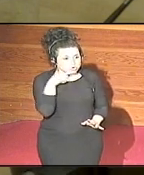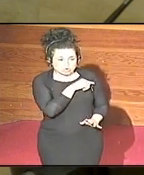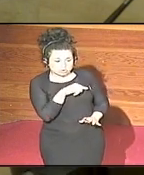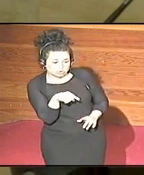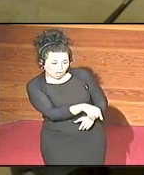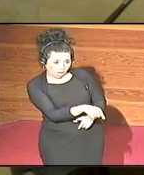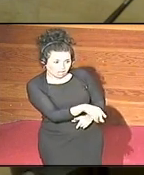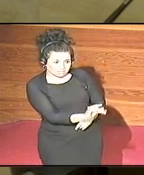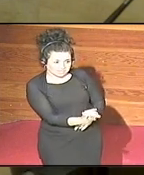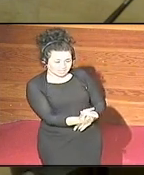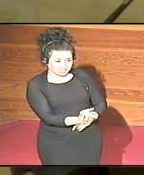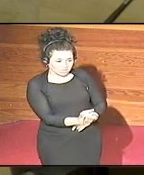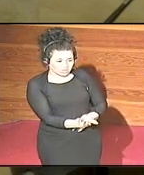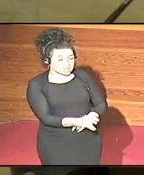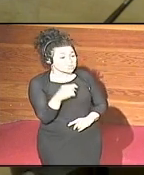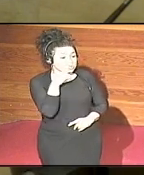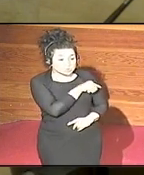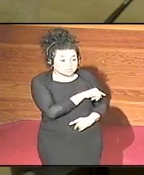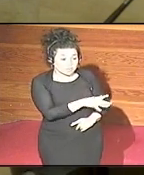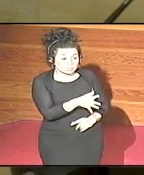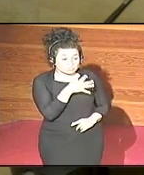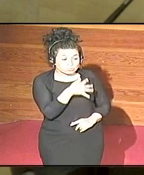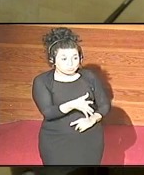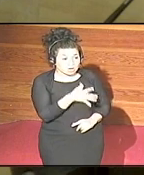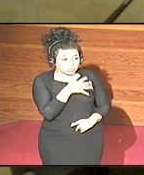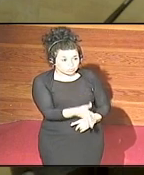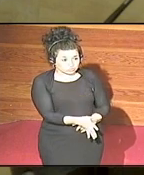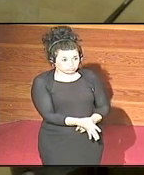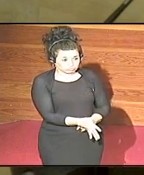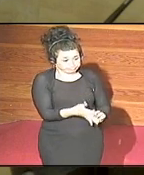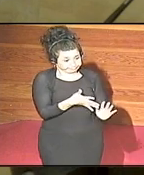El argumento de Rusia, y efectivamente es un argumento